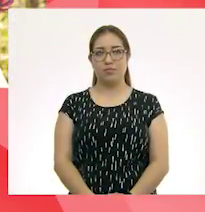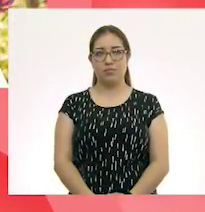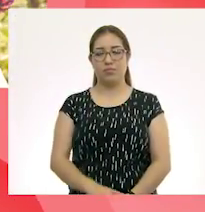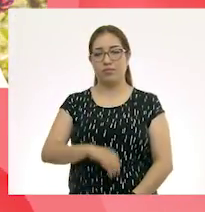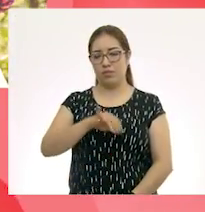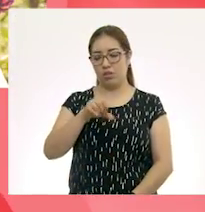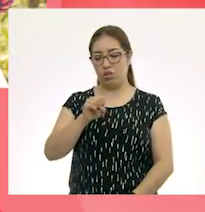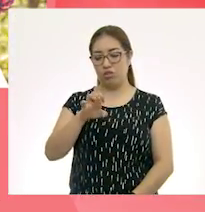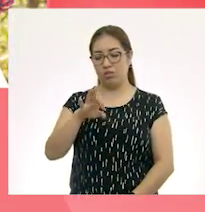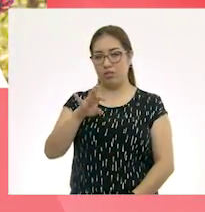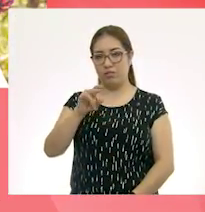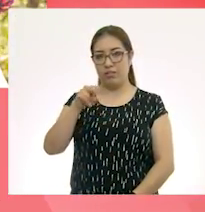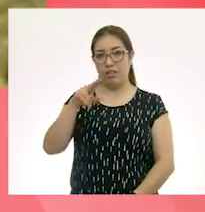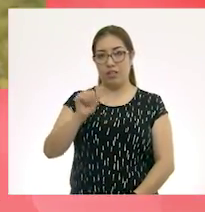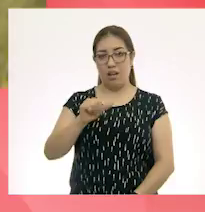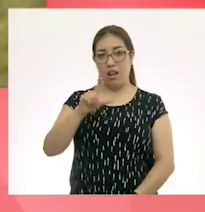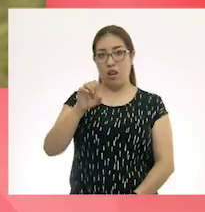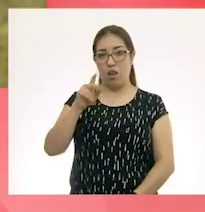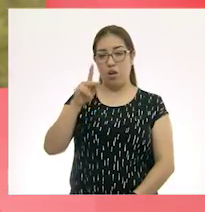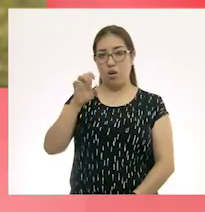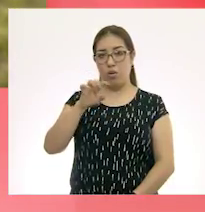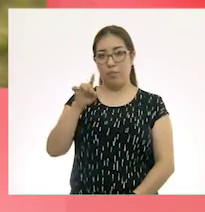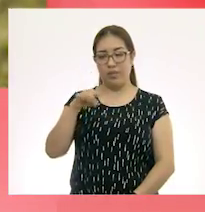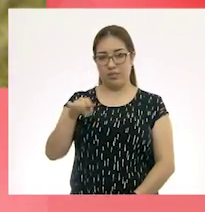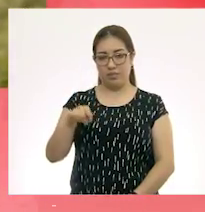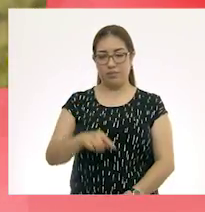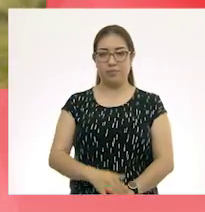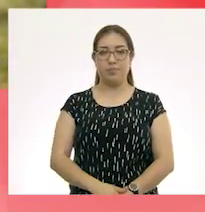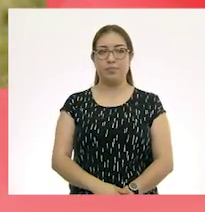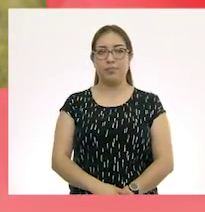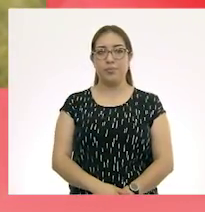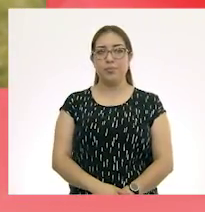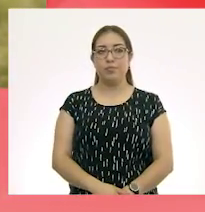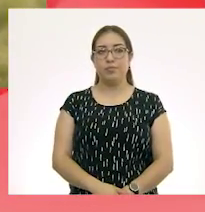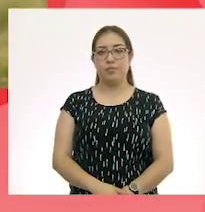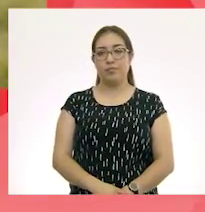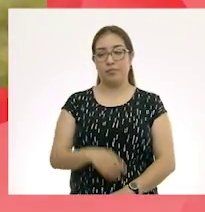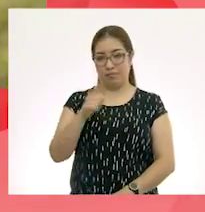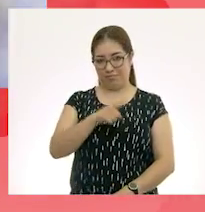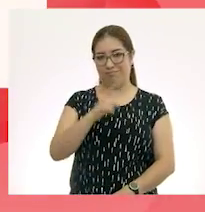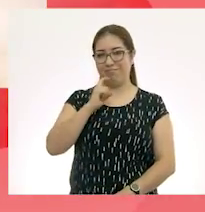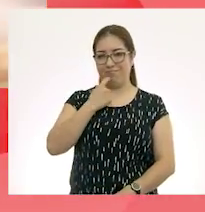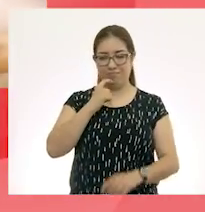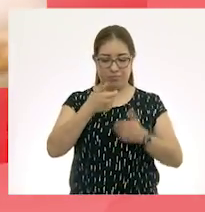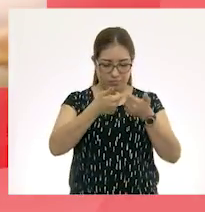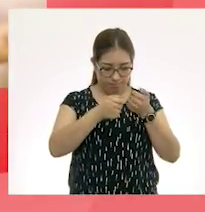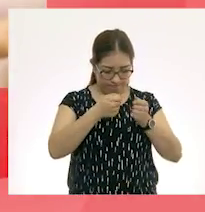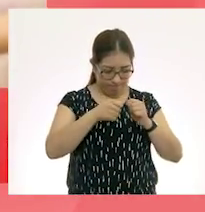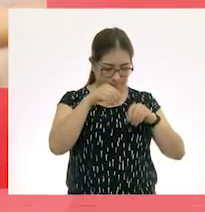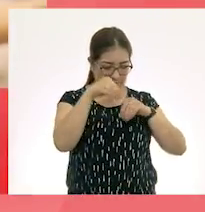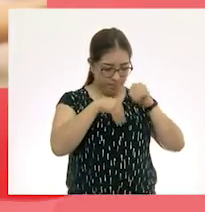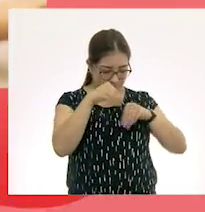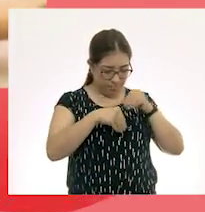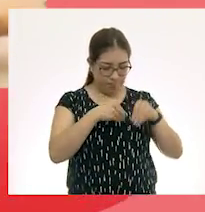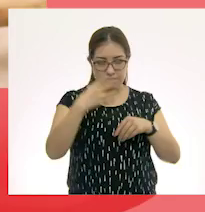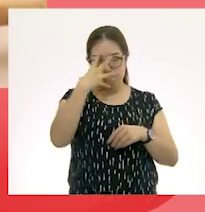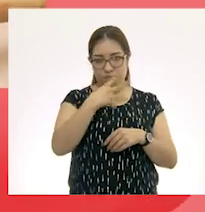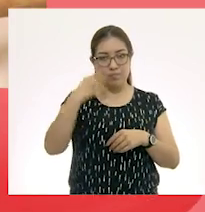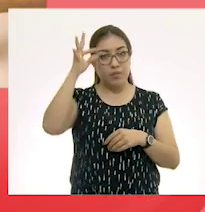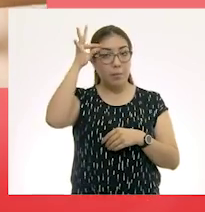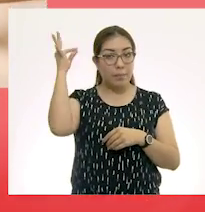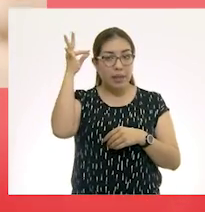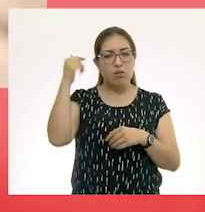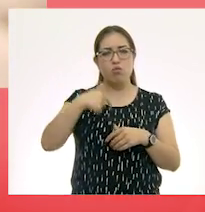Josefina López Martínez, tu que ya está, nedi pepe que ya yaño, para hogi dar tsaha,